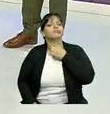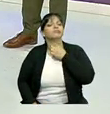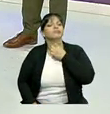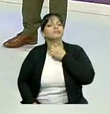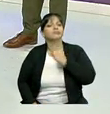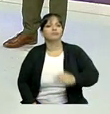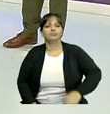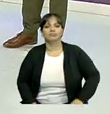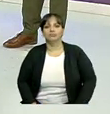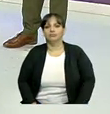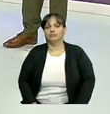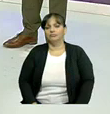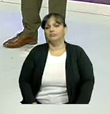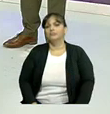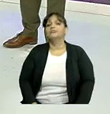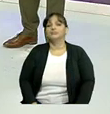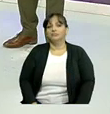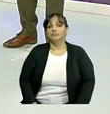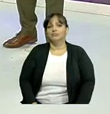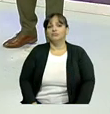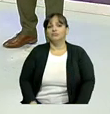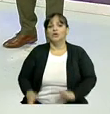también pero